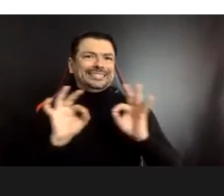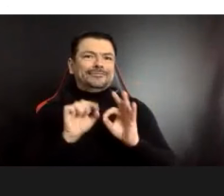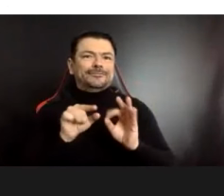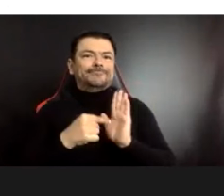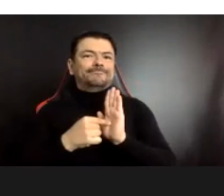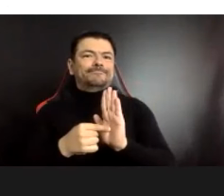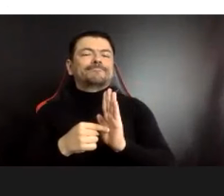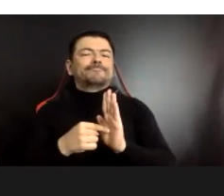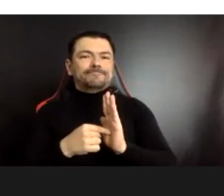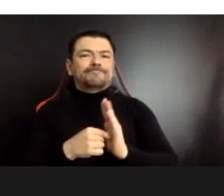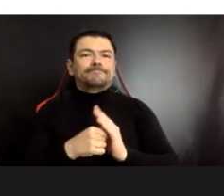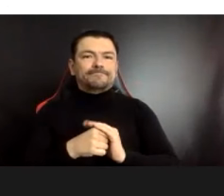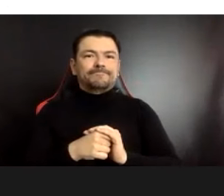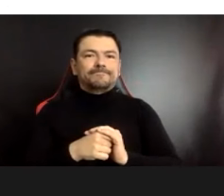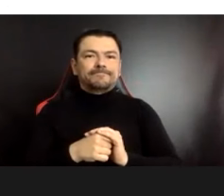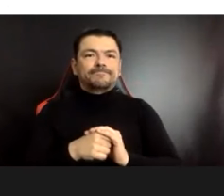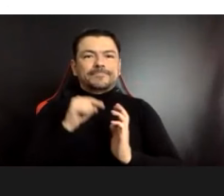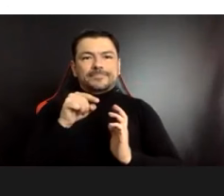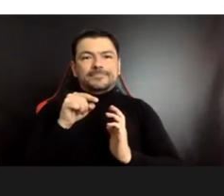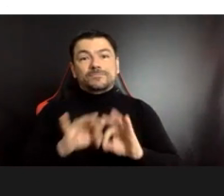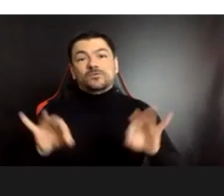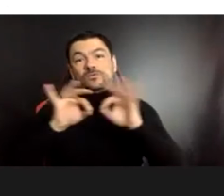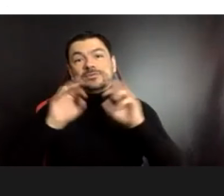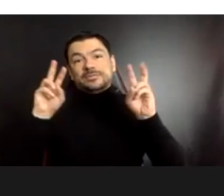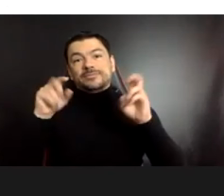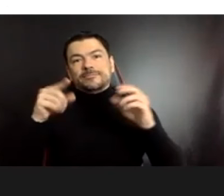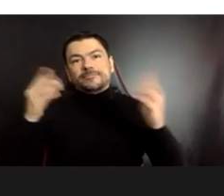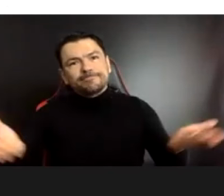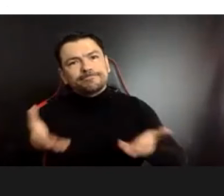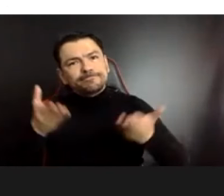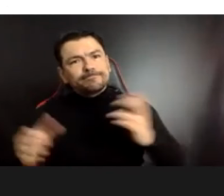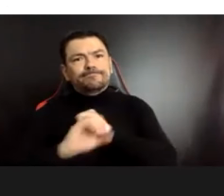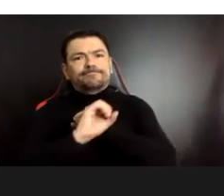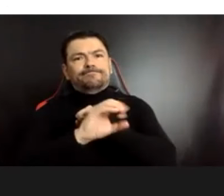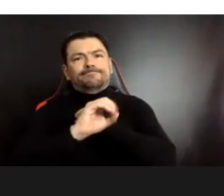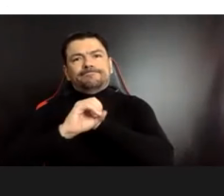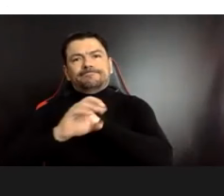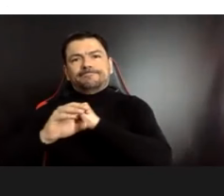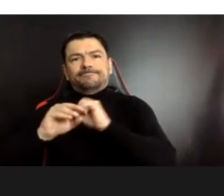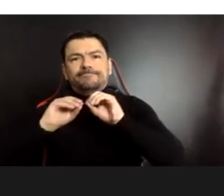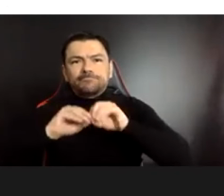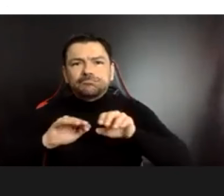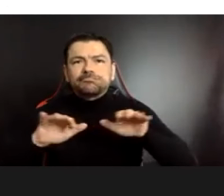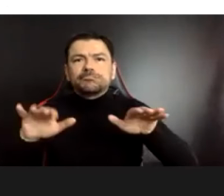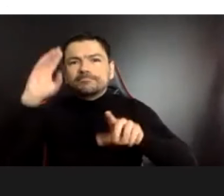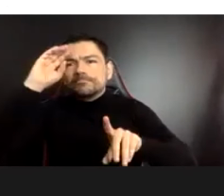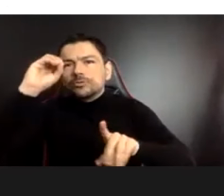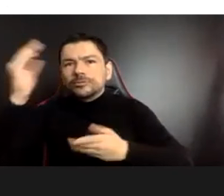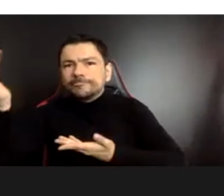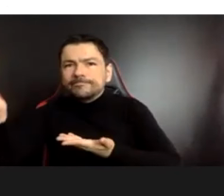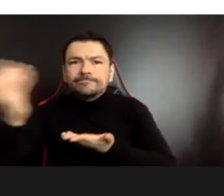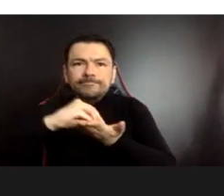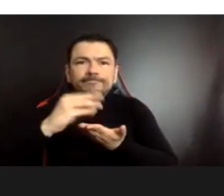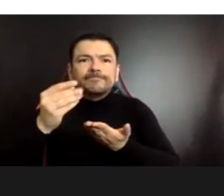promueva su uso, porque va de la mano de lo cuantitativo con lo cualitativo si queremos una implementación